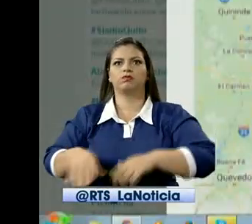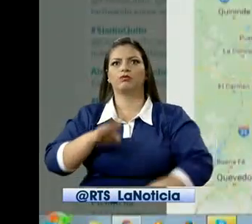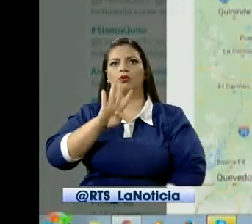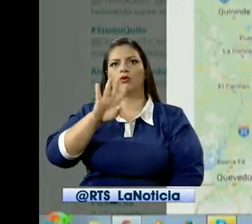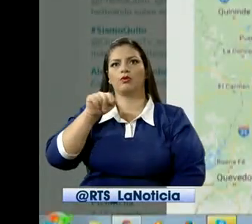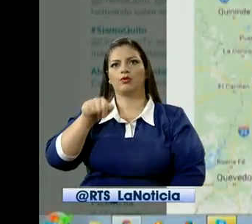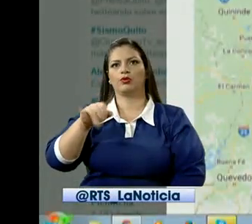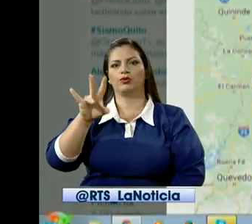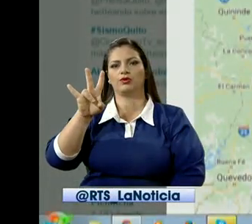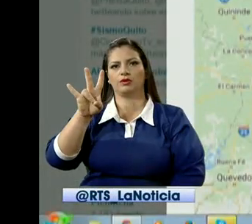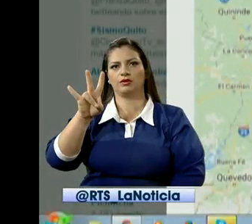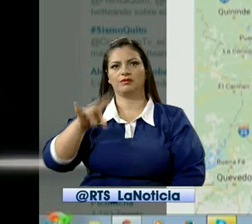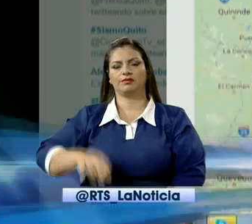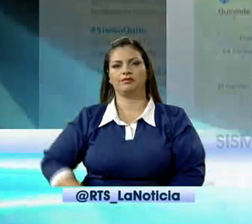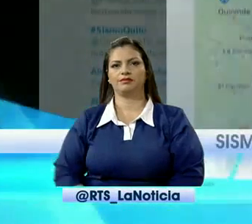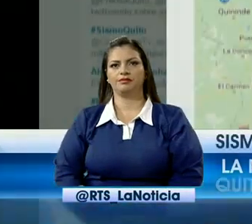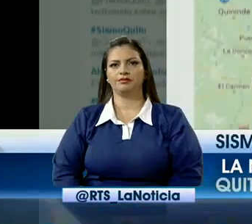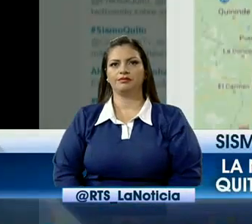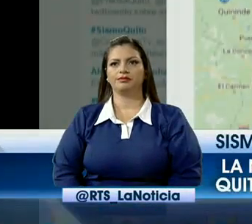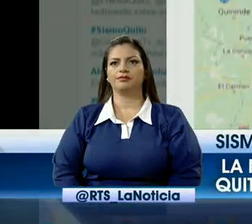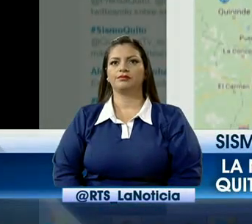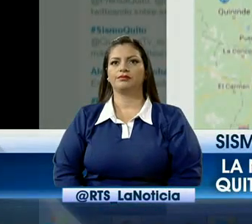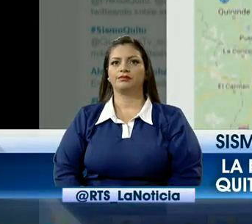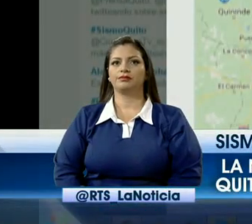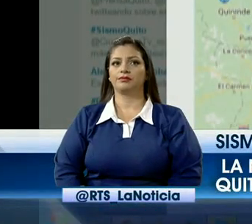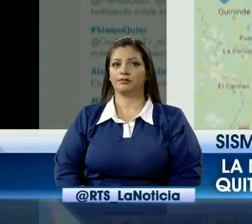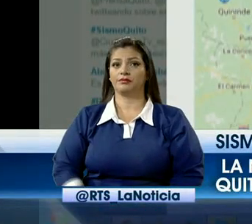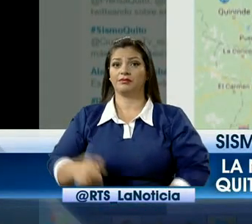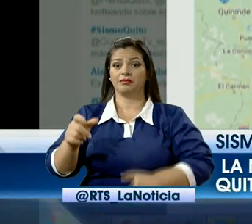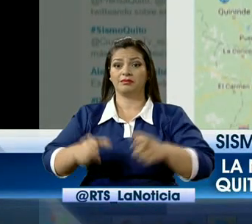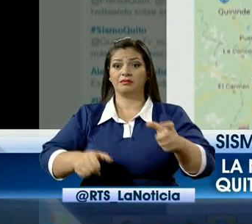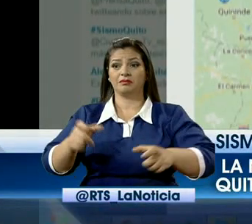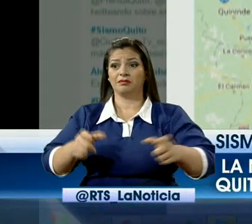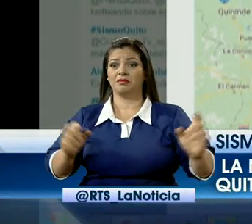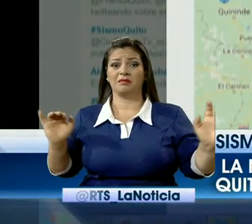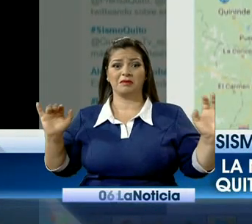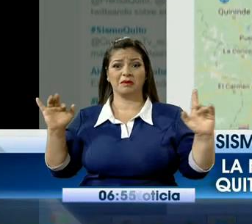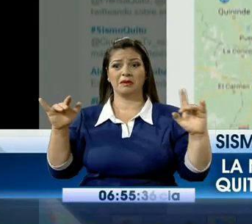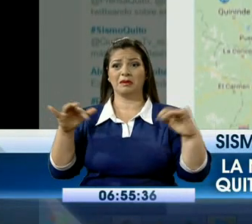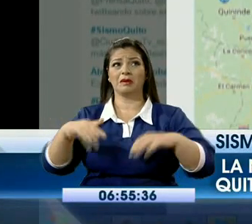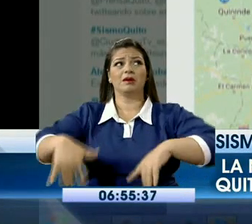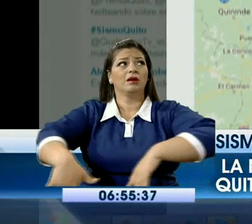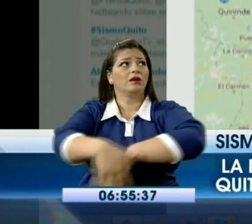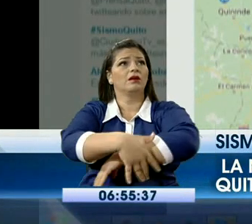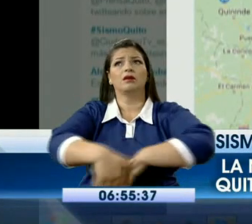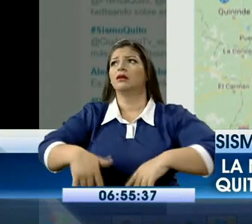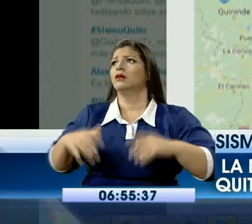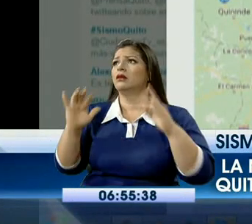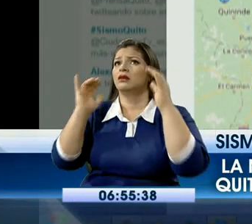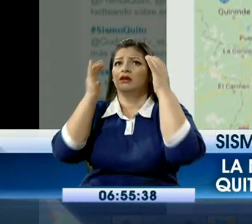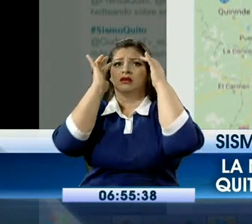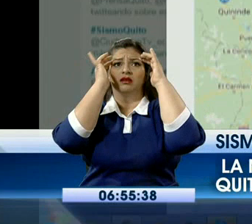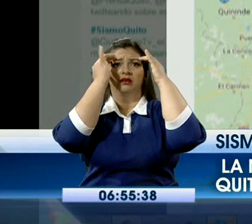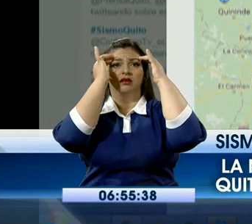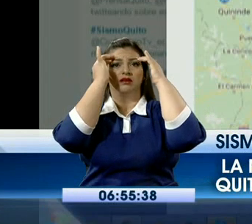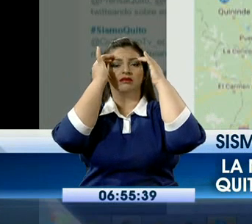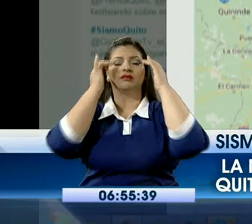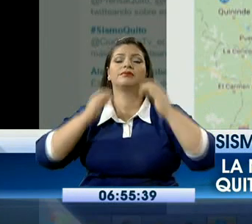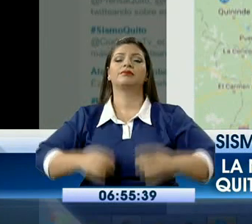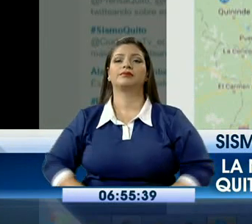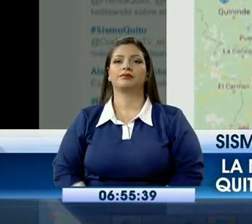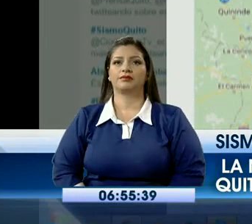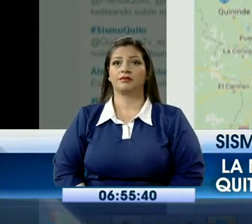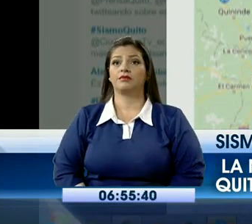la capital de la República. Este en las calles por precaución y apagones en varios barrios del norte de Quito fueron la consecuencia